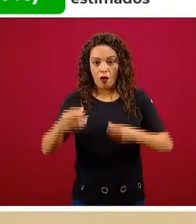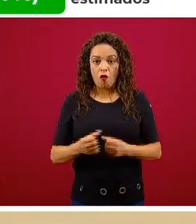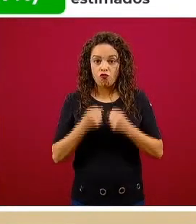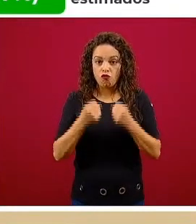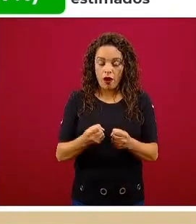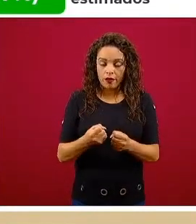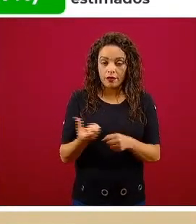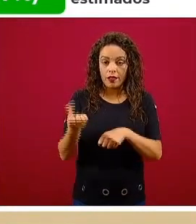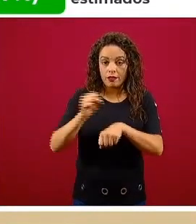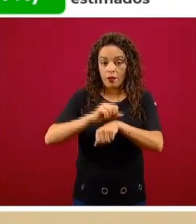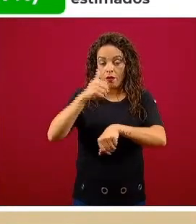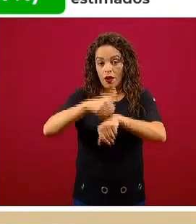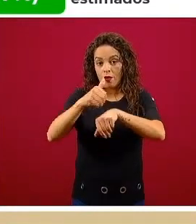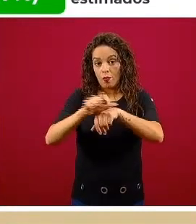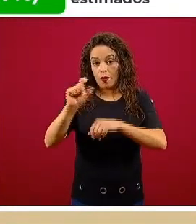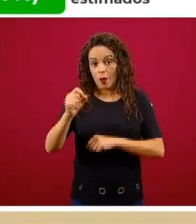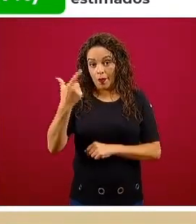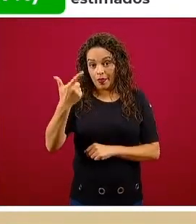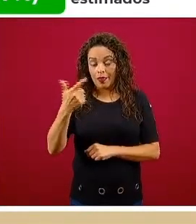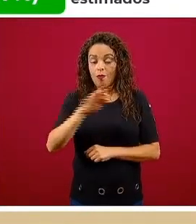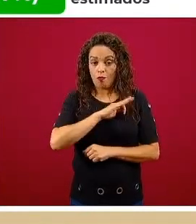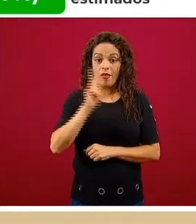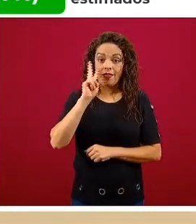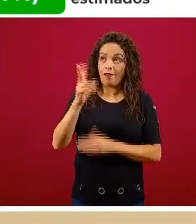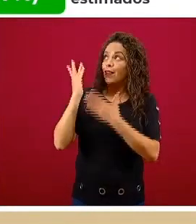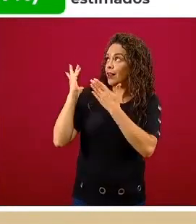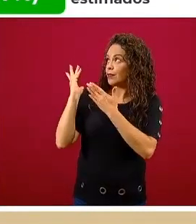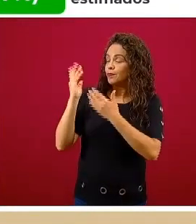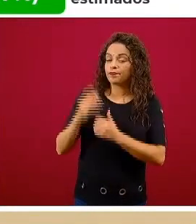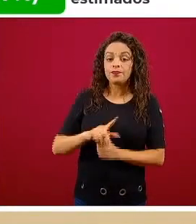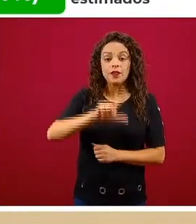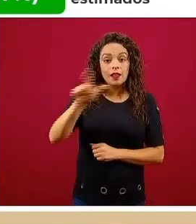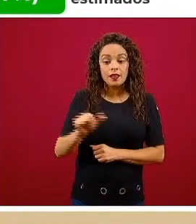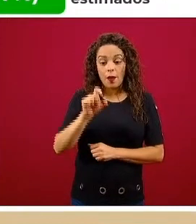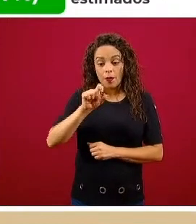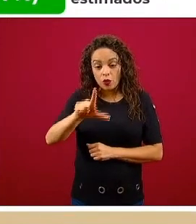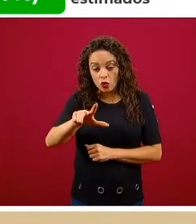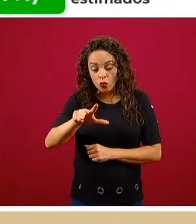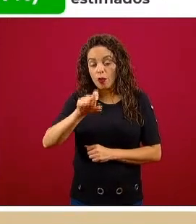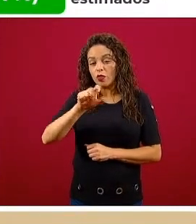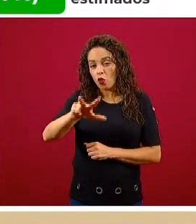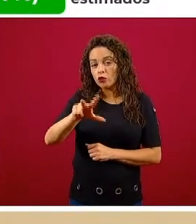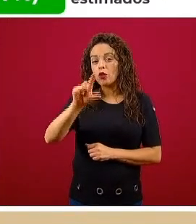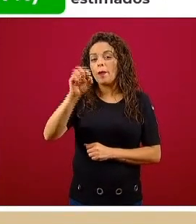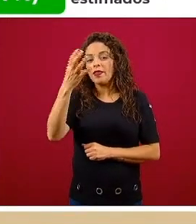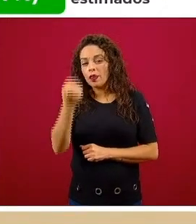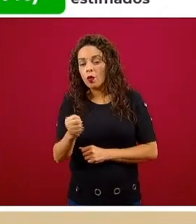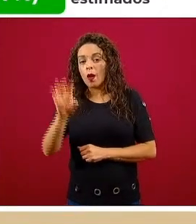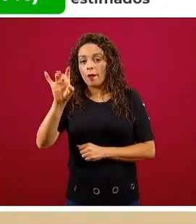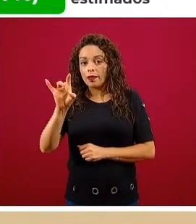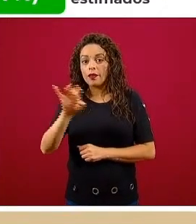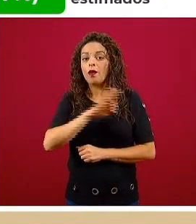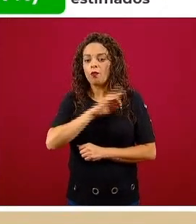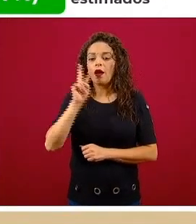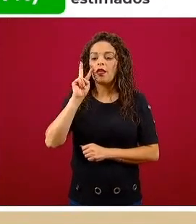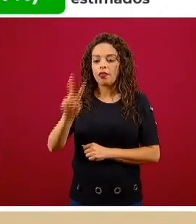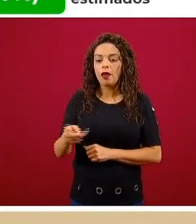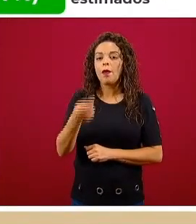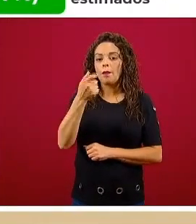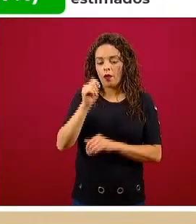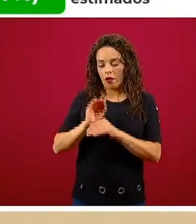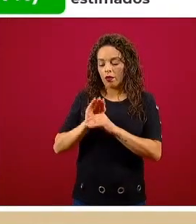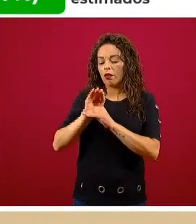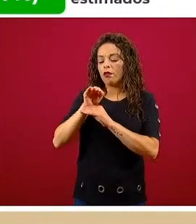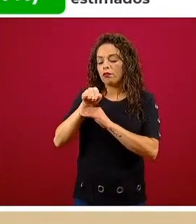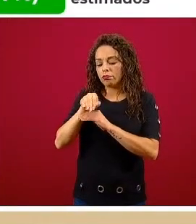semana 27, pero ya luego en la 28, 29 y 30 viene una tendencia descendente que en las últimas